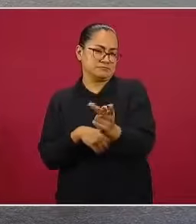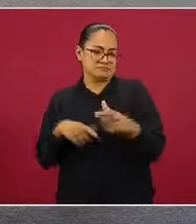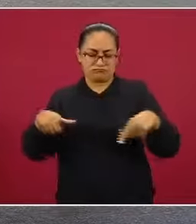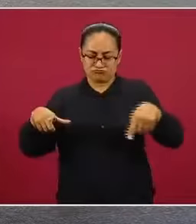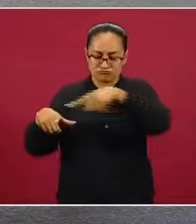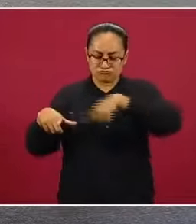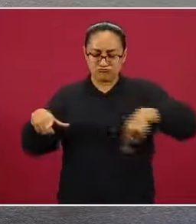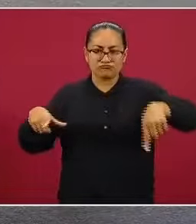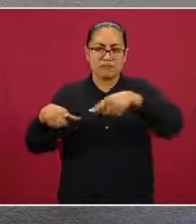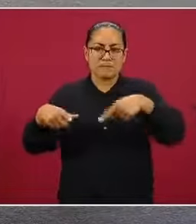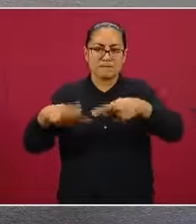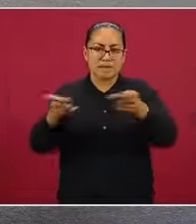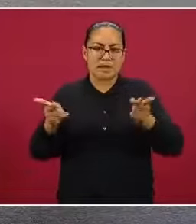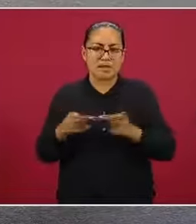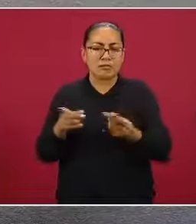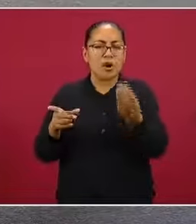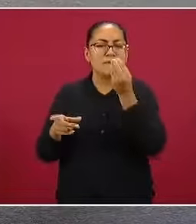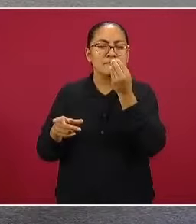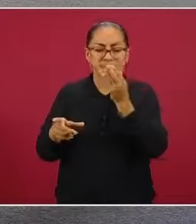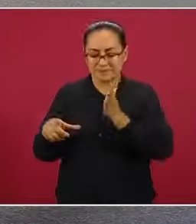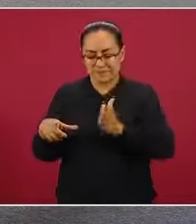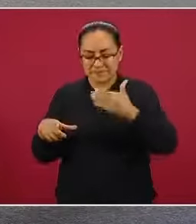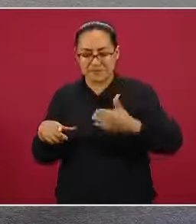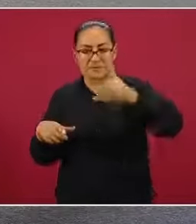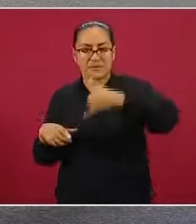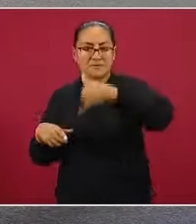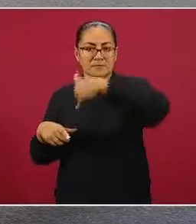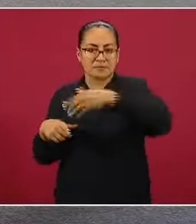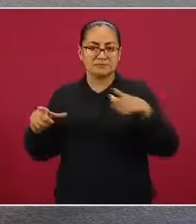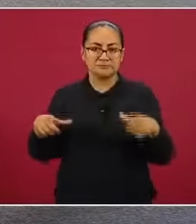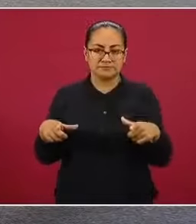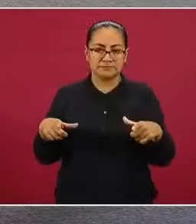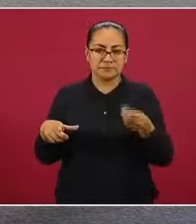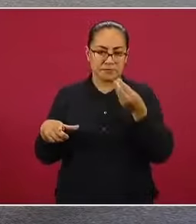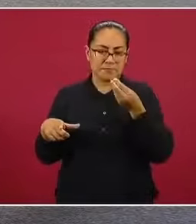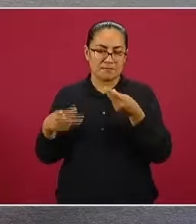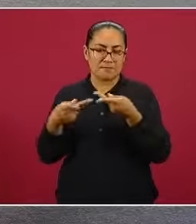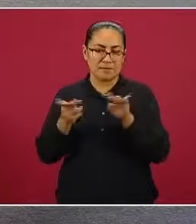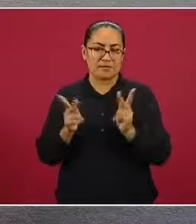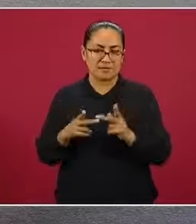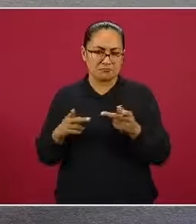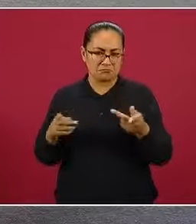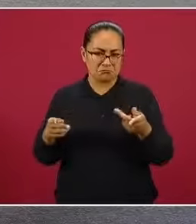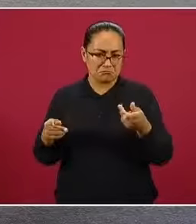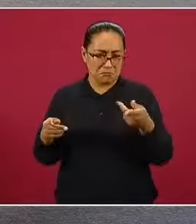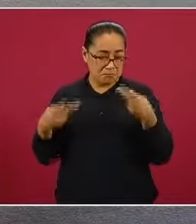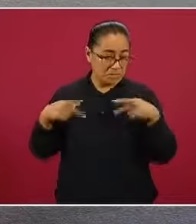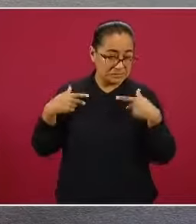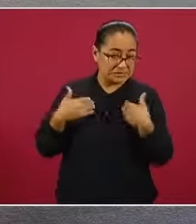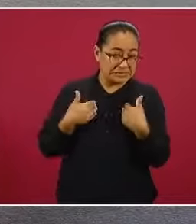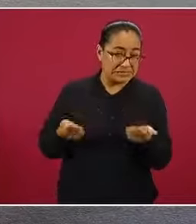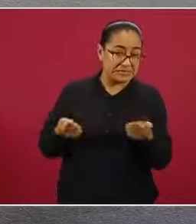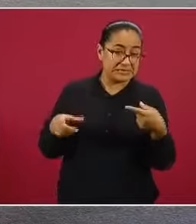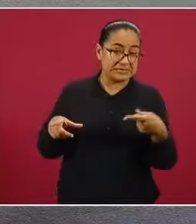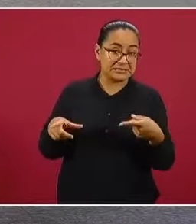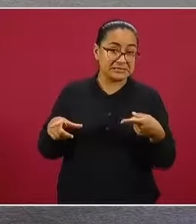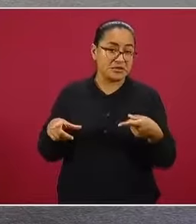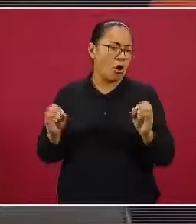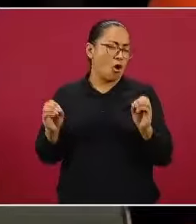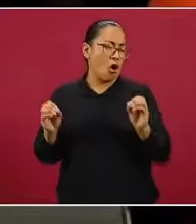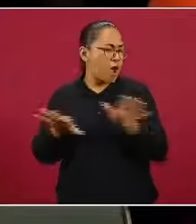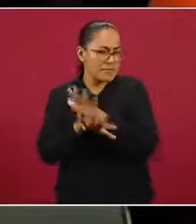en estas estrategias, hacer algunos cambios. Y también me gustaría saber cómo van a asegurar la mayor producción